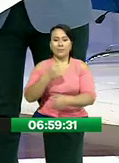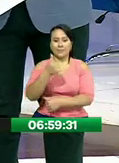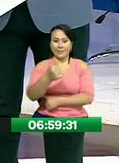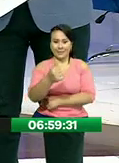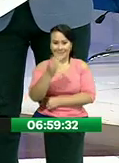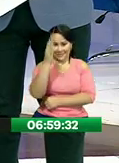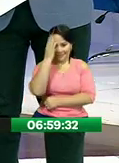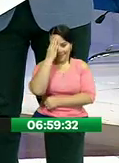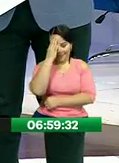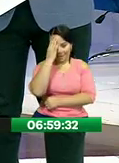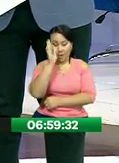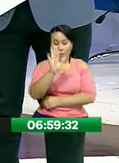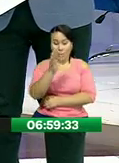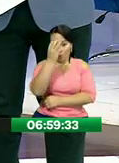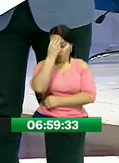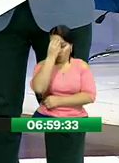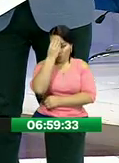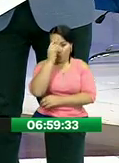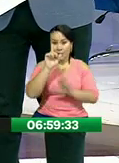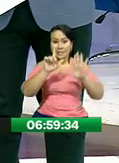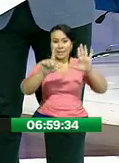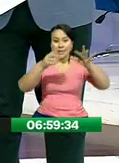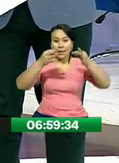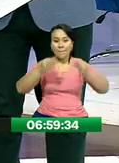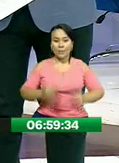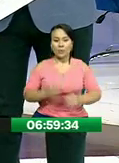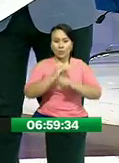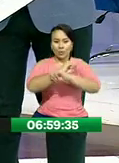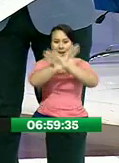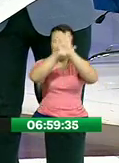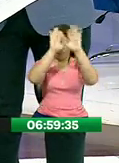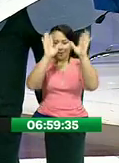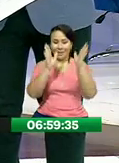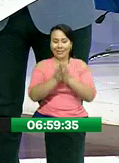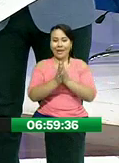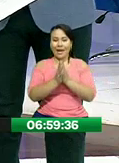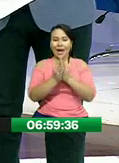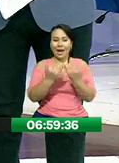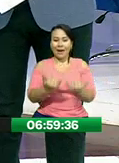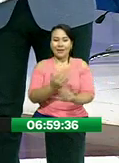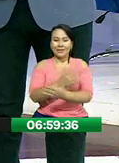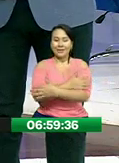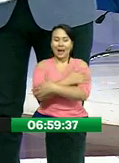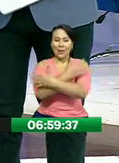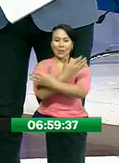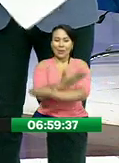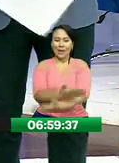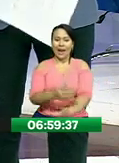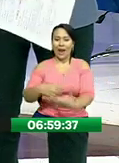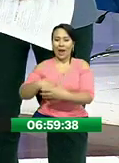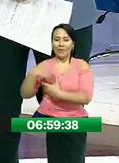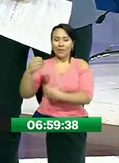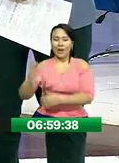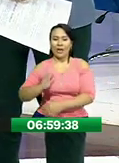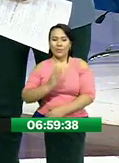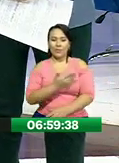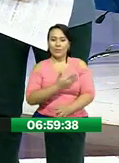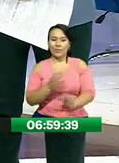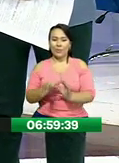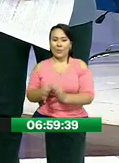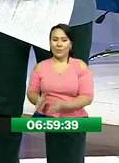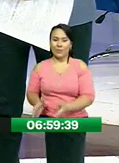Oiga, y hablando de proceder bien y correctamente, 7 en punto de la mañana, es momento de saludar. ¡Levántense! A esta hora con